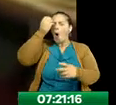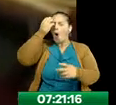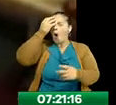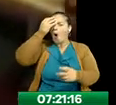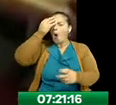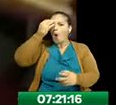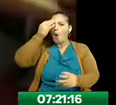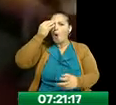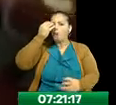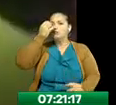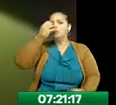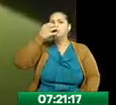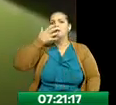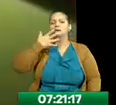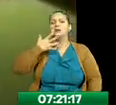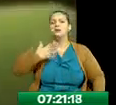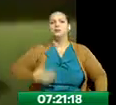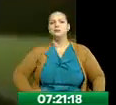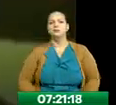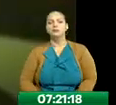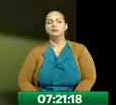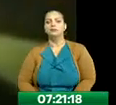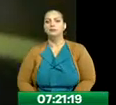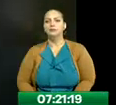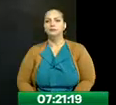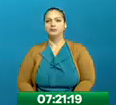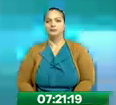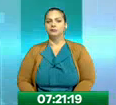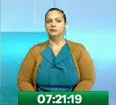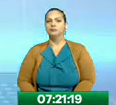cabeza, informó Jorge Escobar.